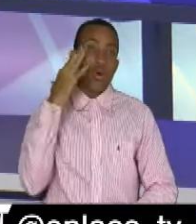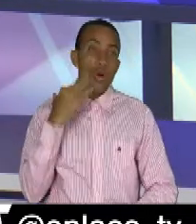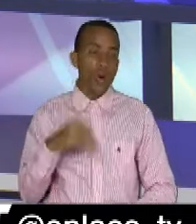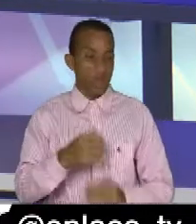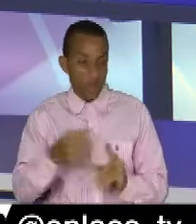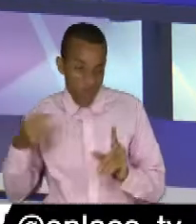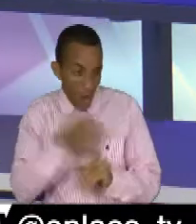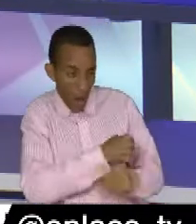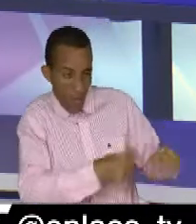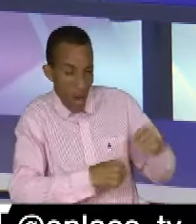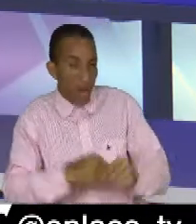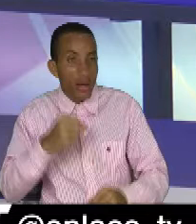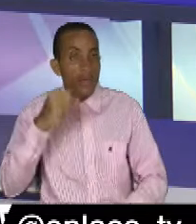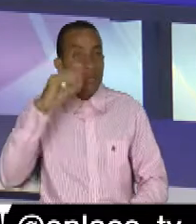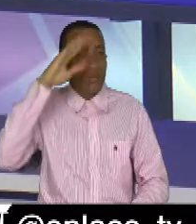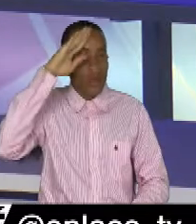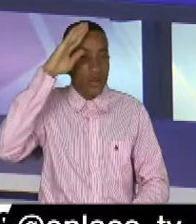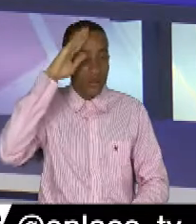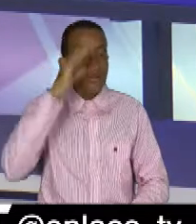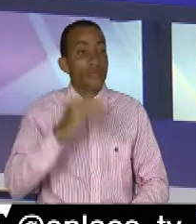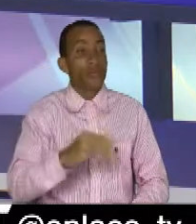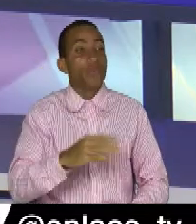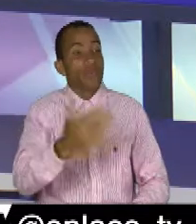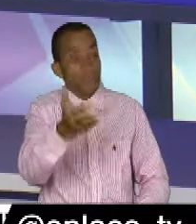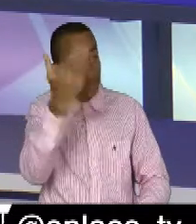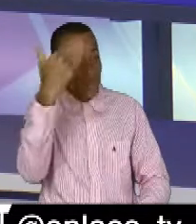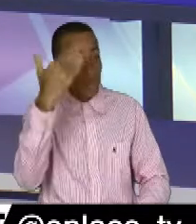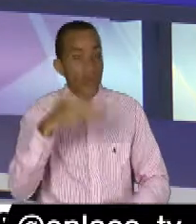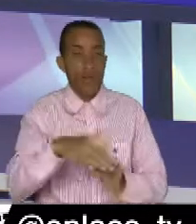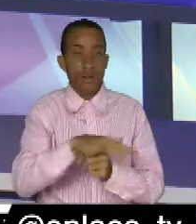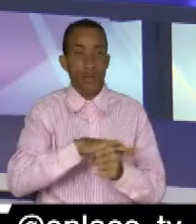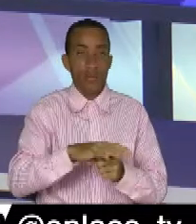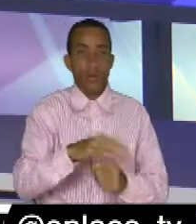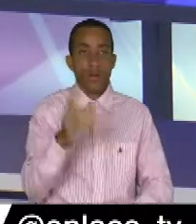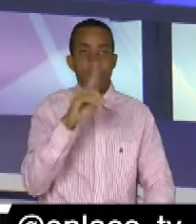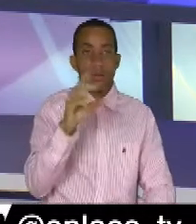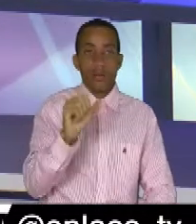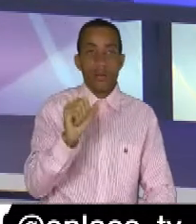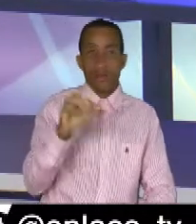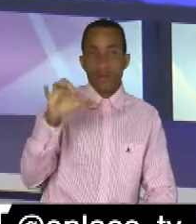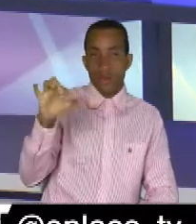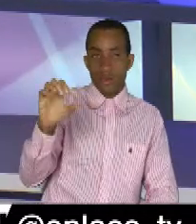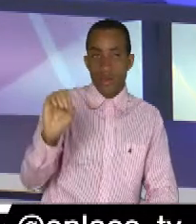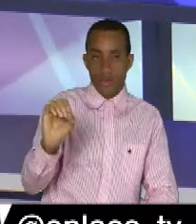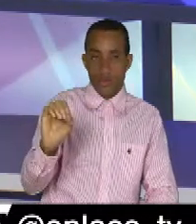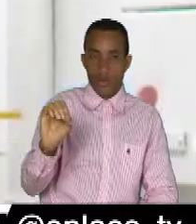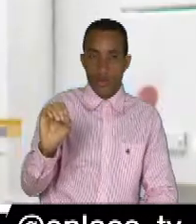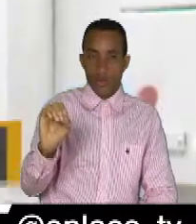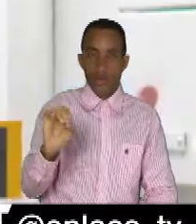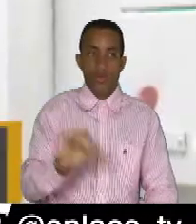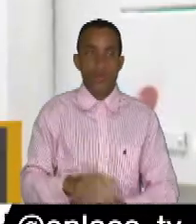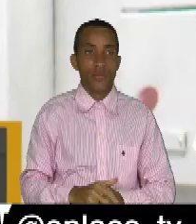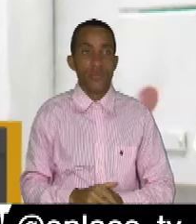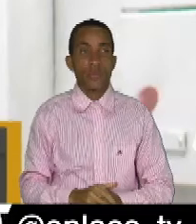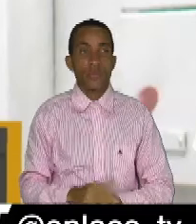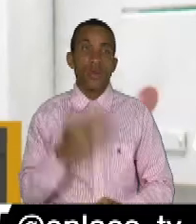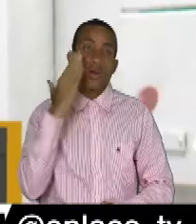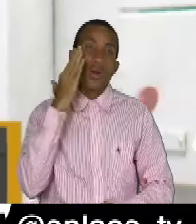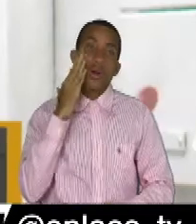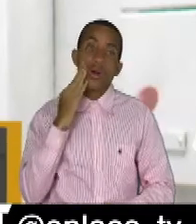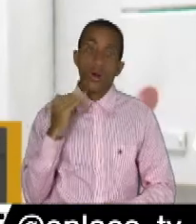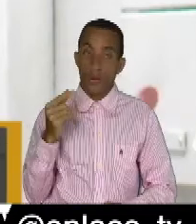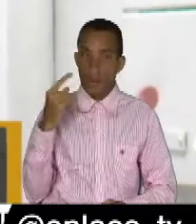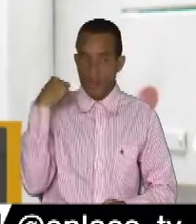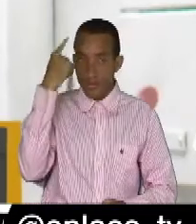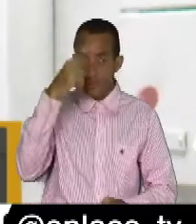policías en un retén de registro y control ubicado en el barrio Sapo Escondido en la comuna 7 de la ciudad. Este joven, a quien visiblemente se